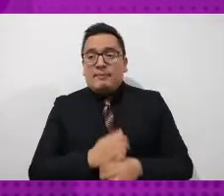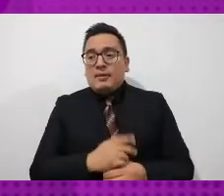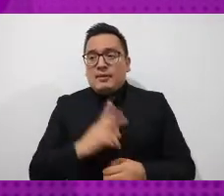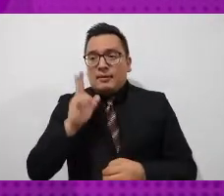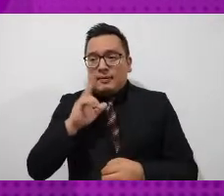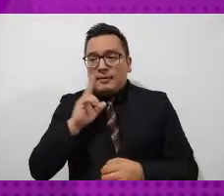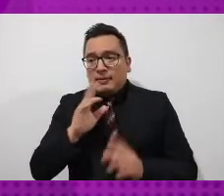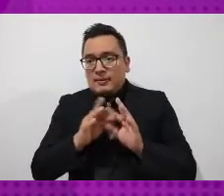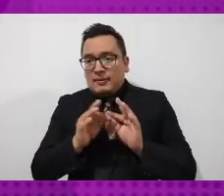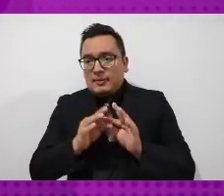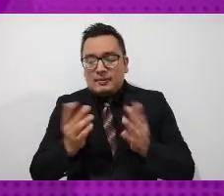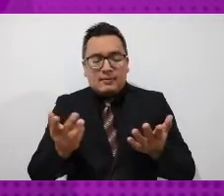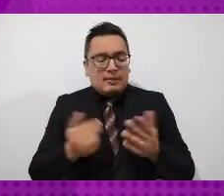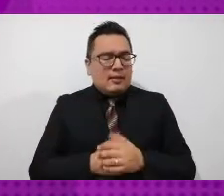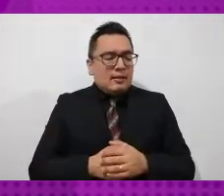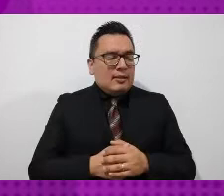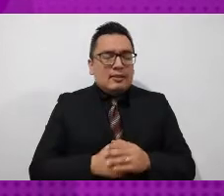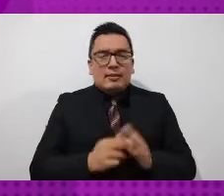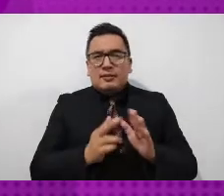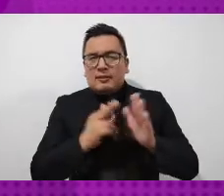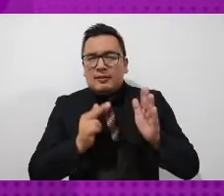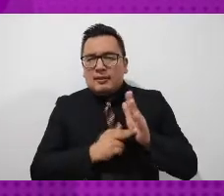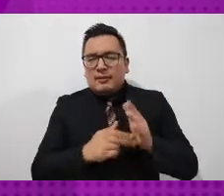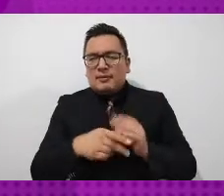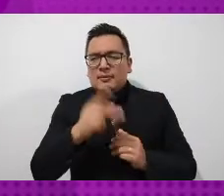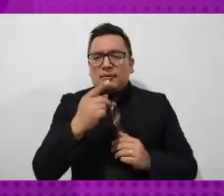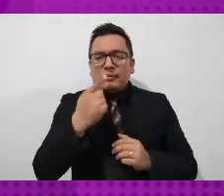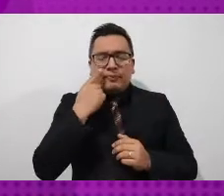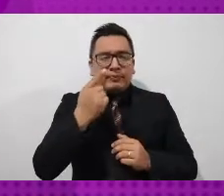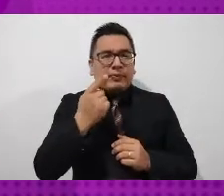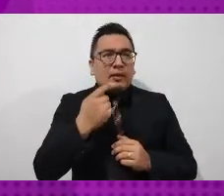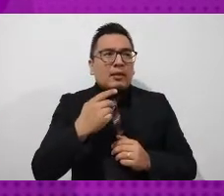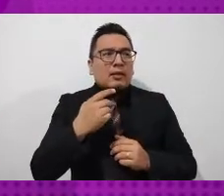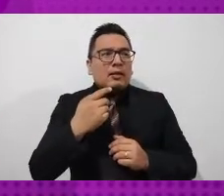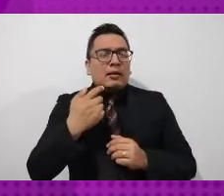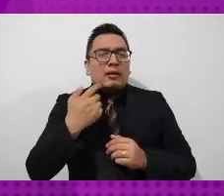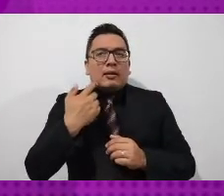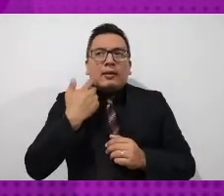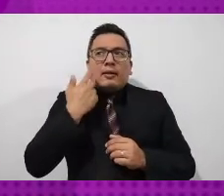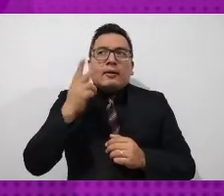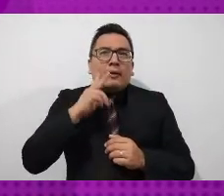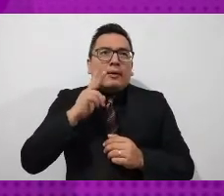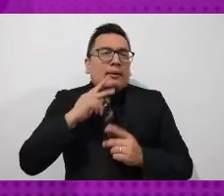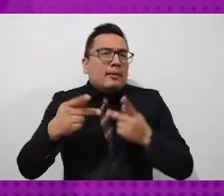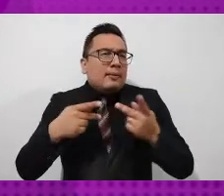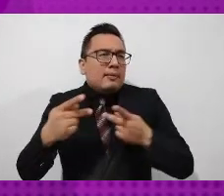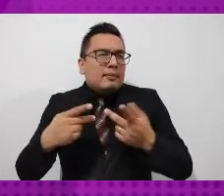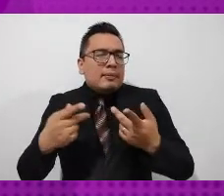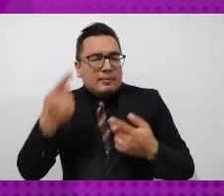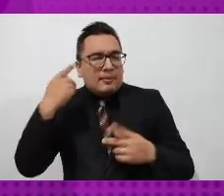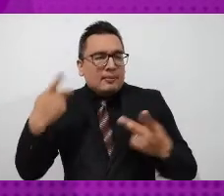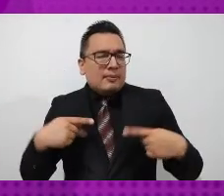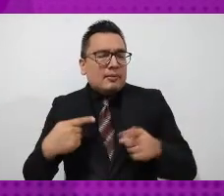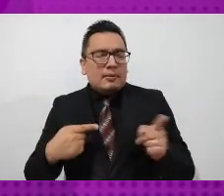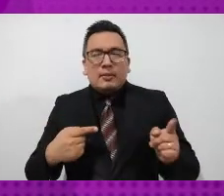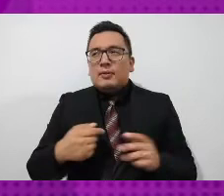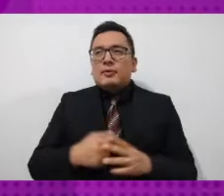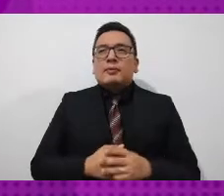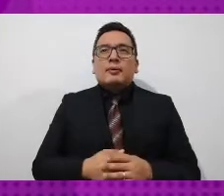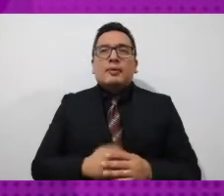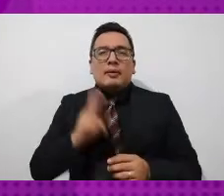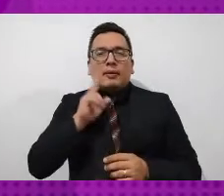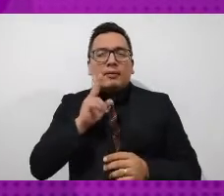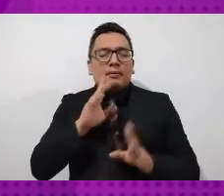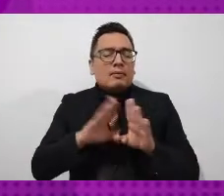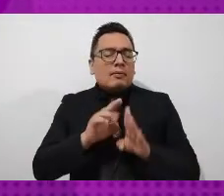fases o de las etapas, pero me gustaría el ir clarificando a las personas que nos escuchan y nos ven